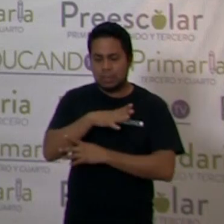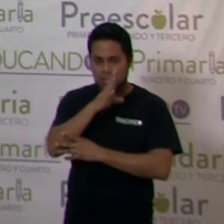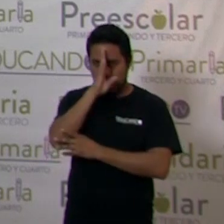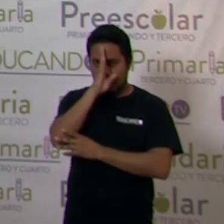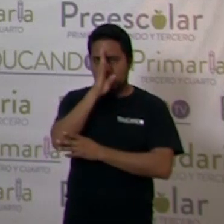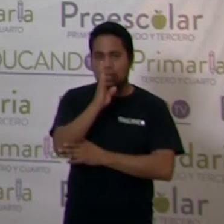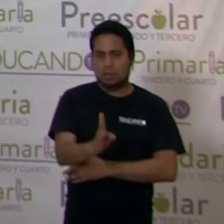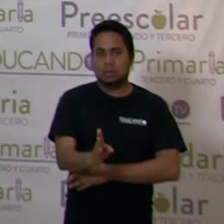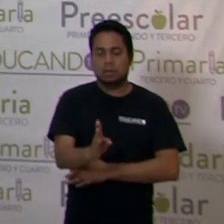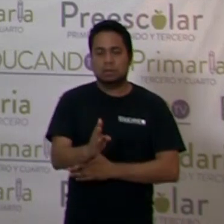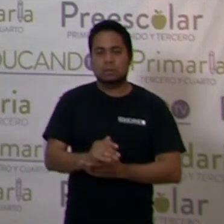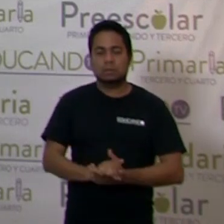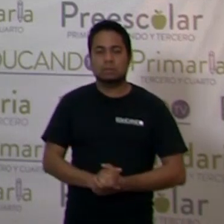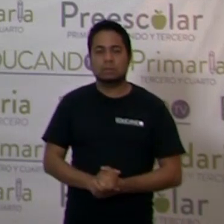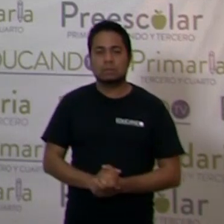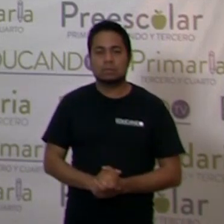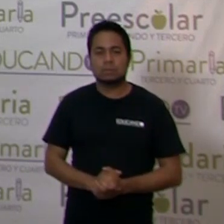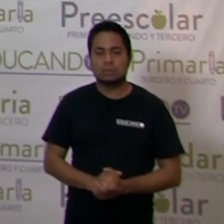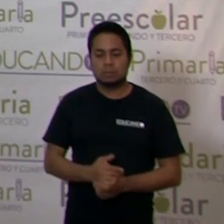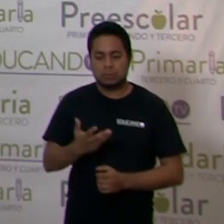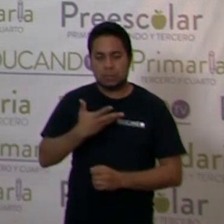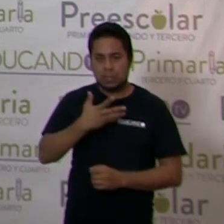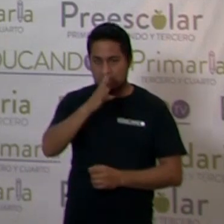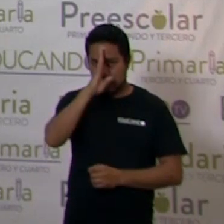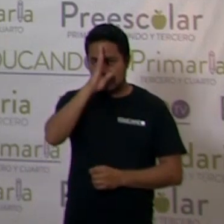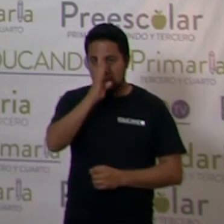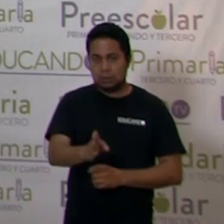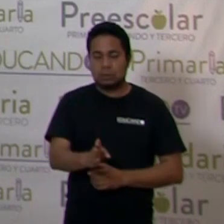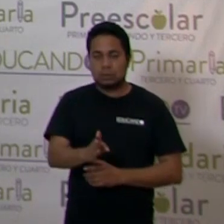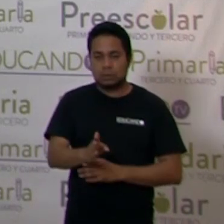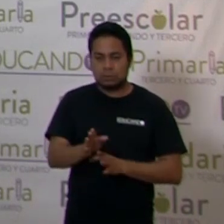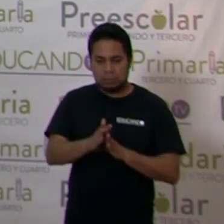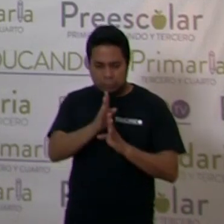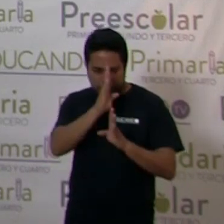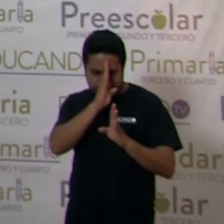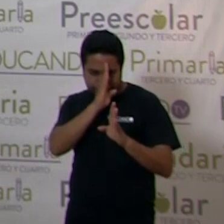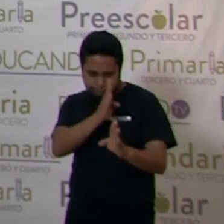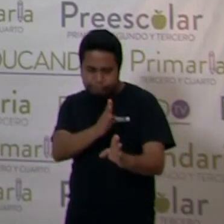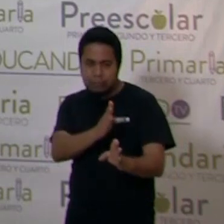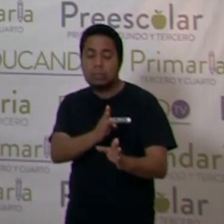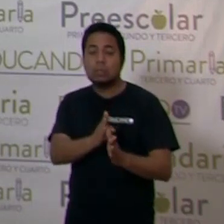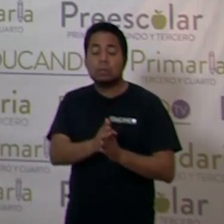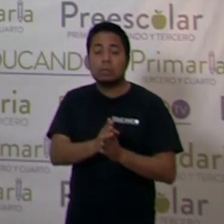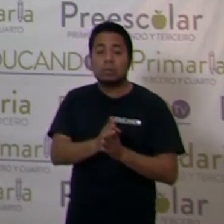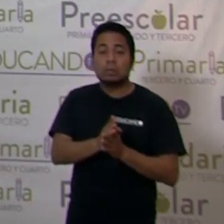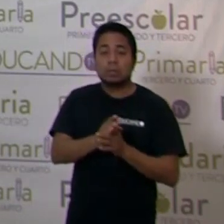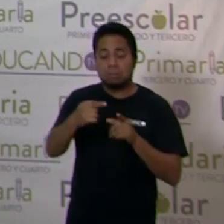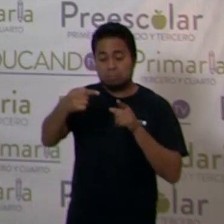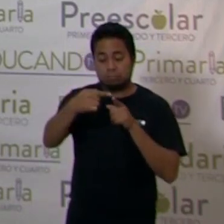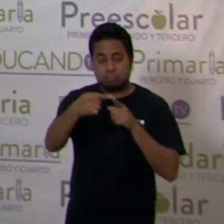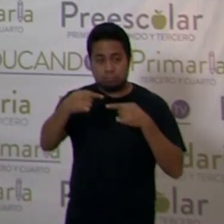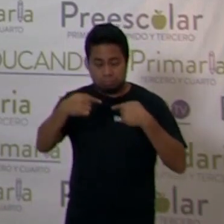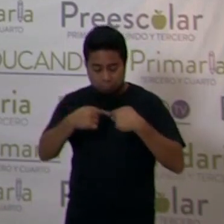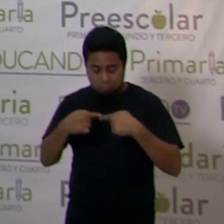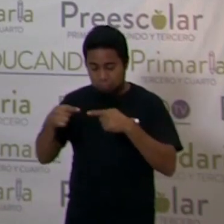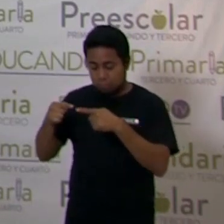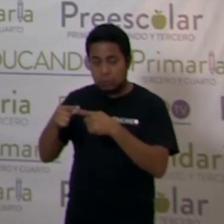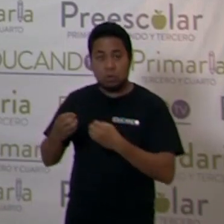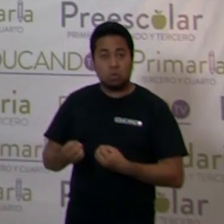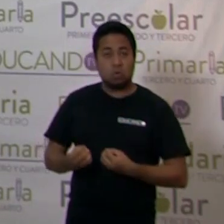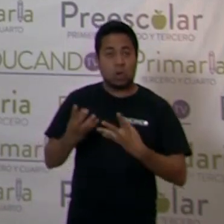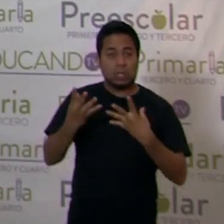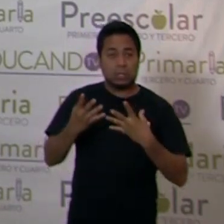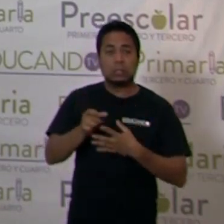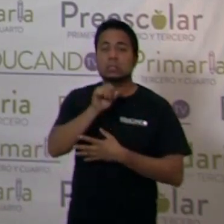rectos rectos derechitos cu Cuántos vértices tiene